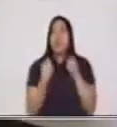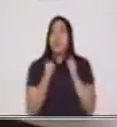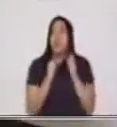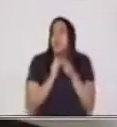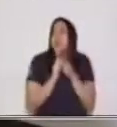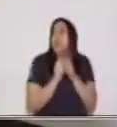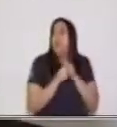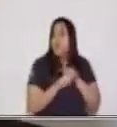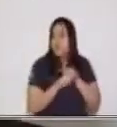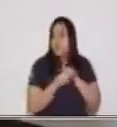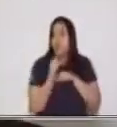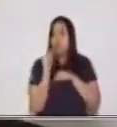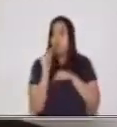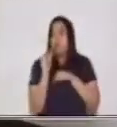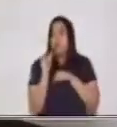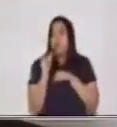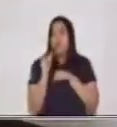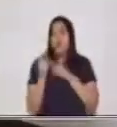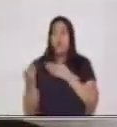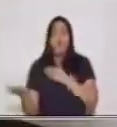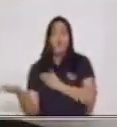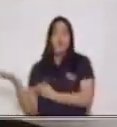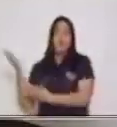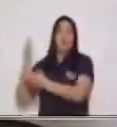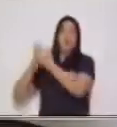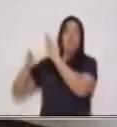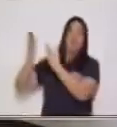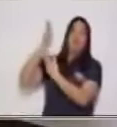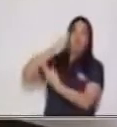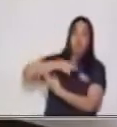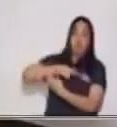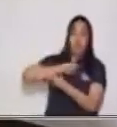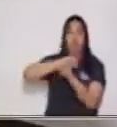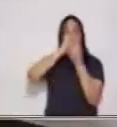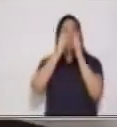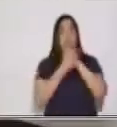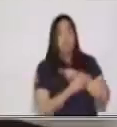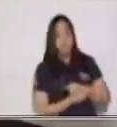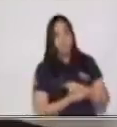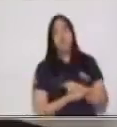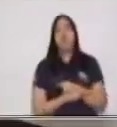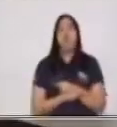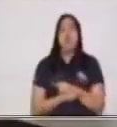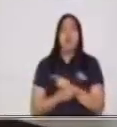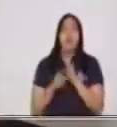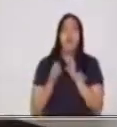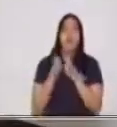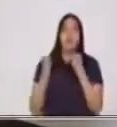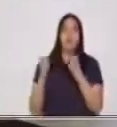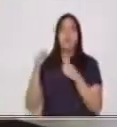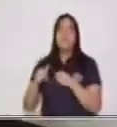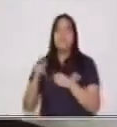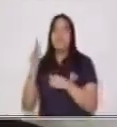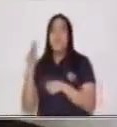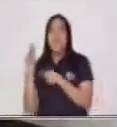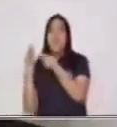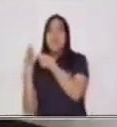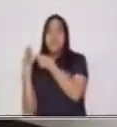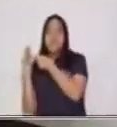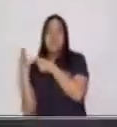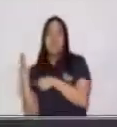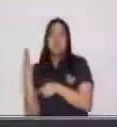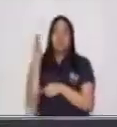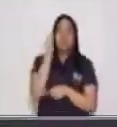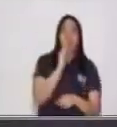un poquito porque vamos a pasar todas las variables de un solo lado. Entonces, este más Y va a pasar al otro